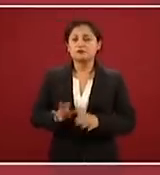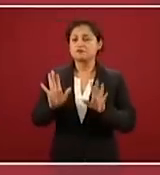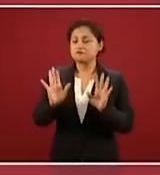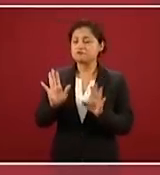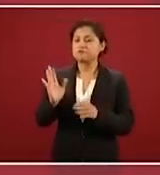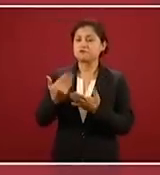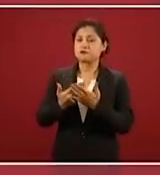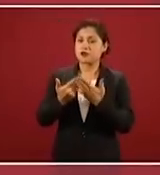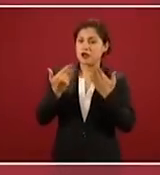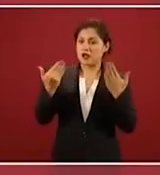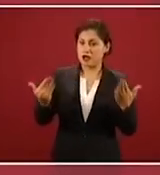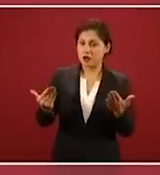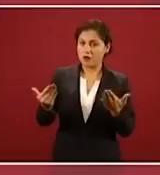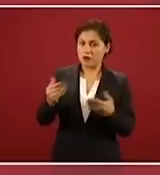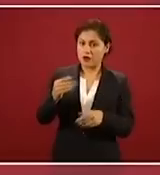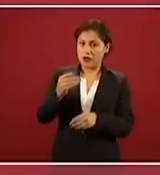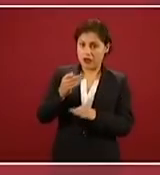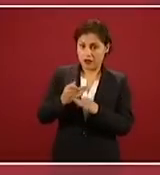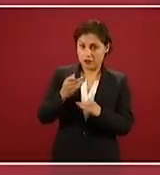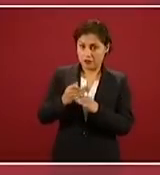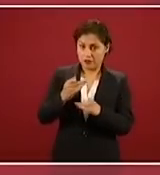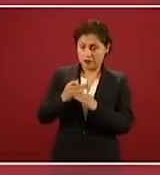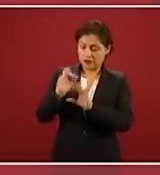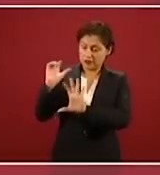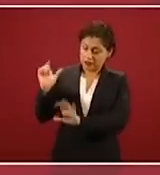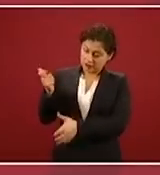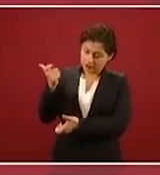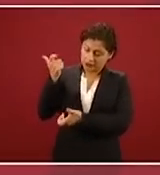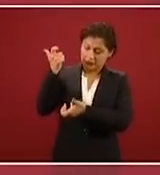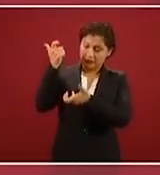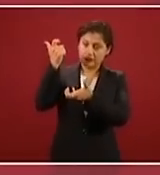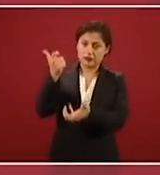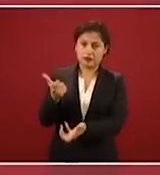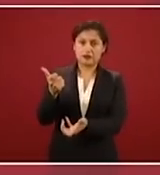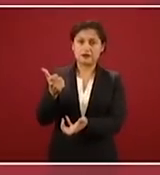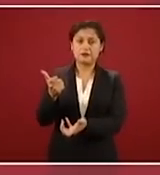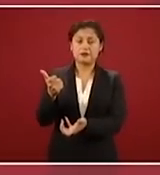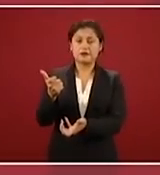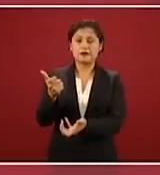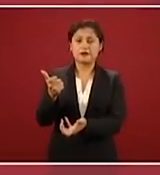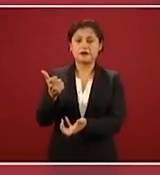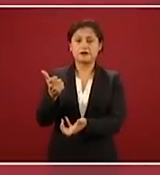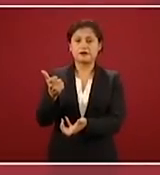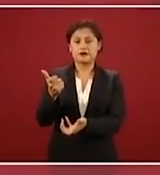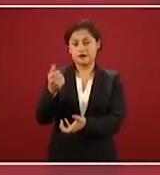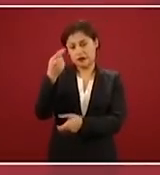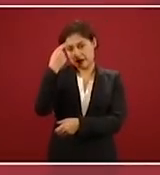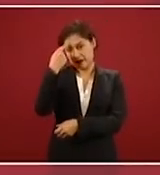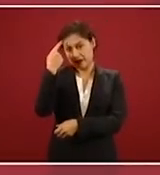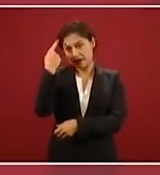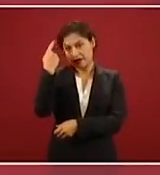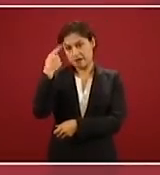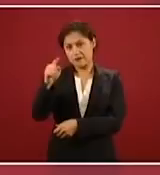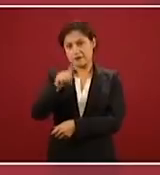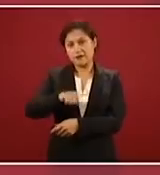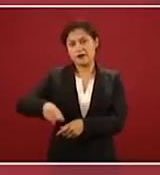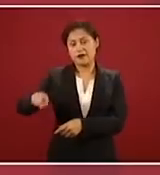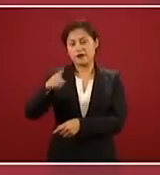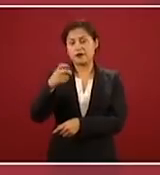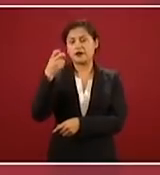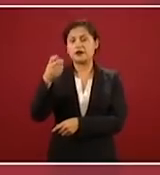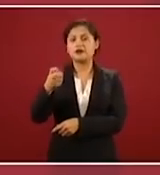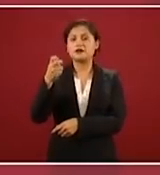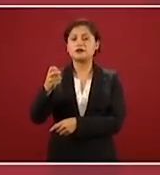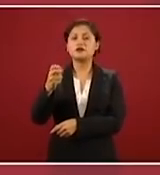vamos a invertir en general más de 200 mil millones de